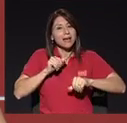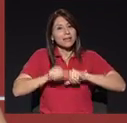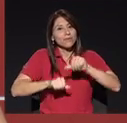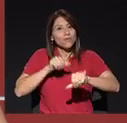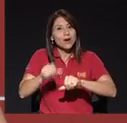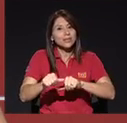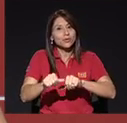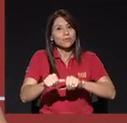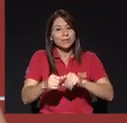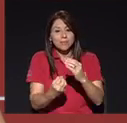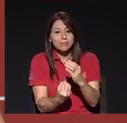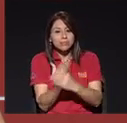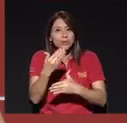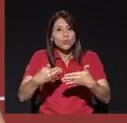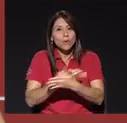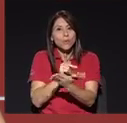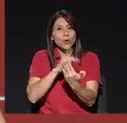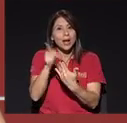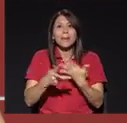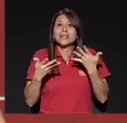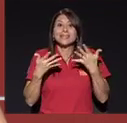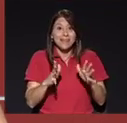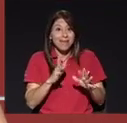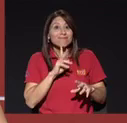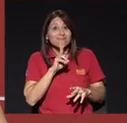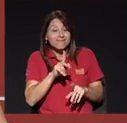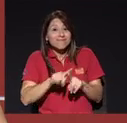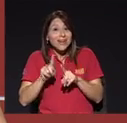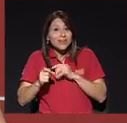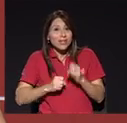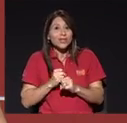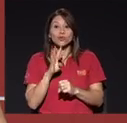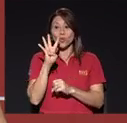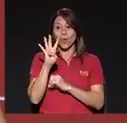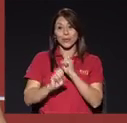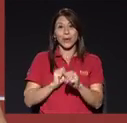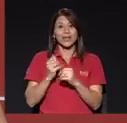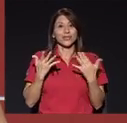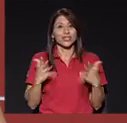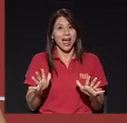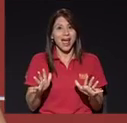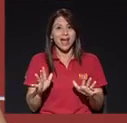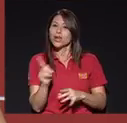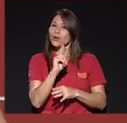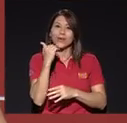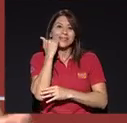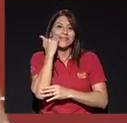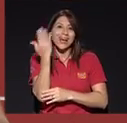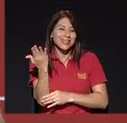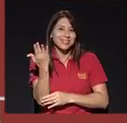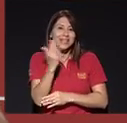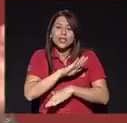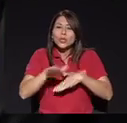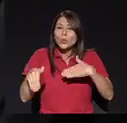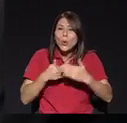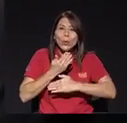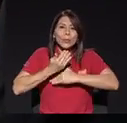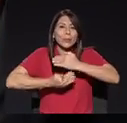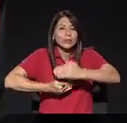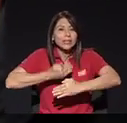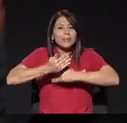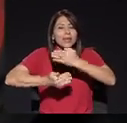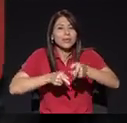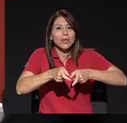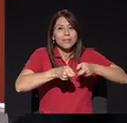en generar un nuevo programa. Tenemos varios años ya, ¿verdad? 4 años, porque no es tan fácil seguir todo el